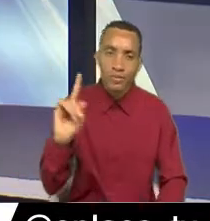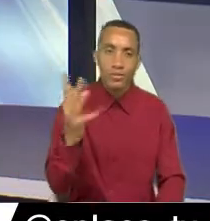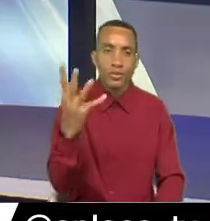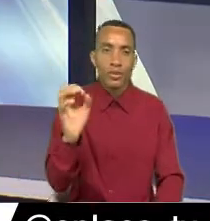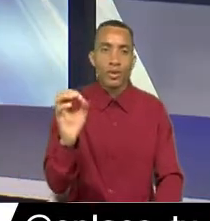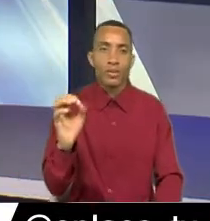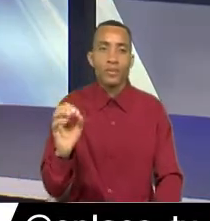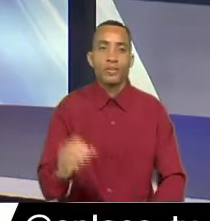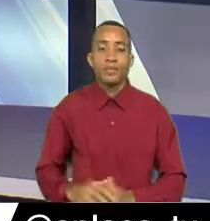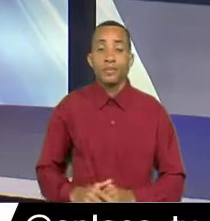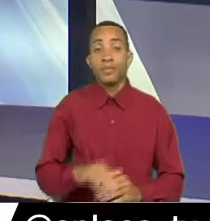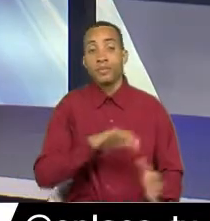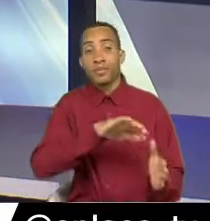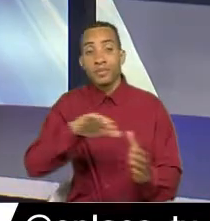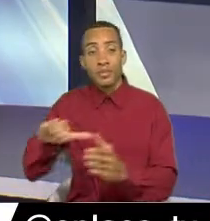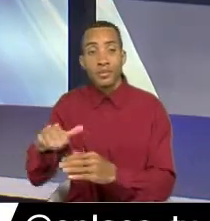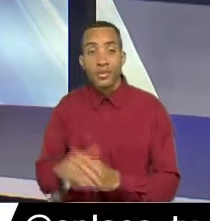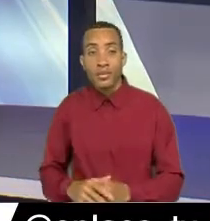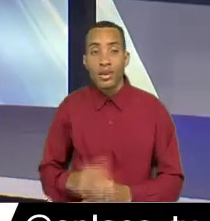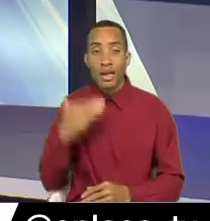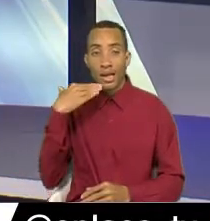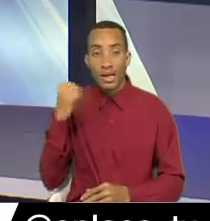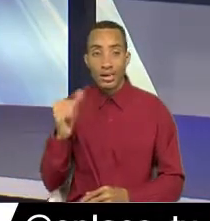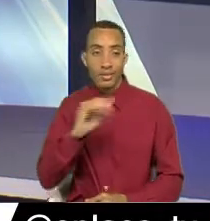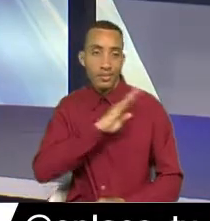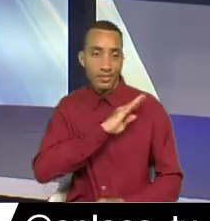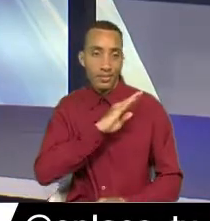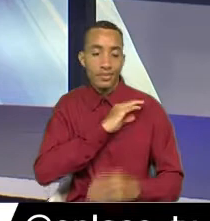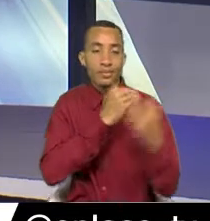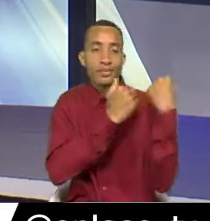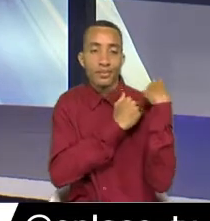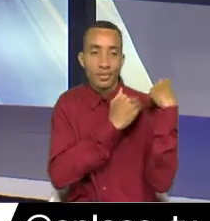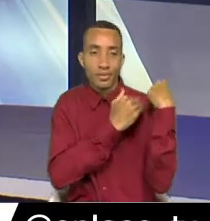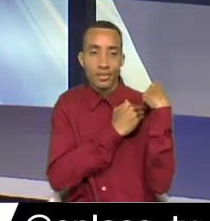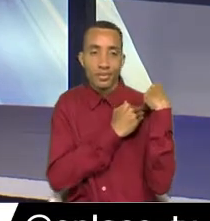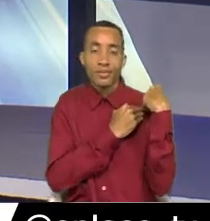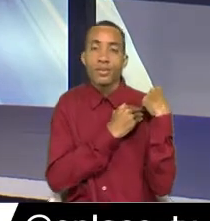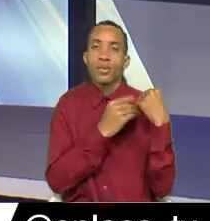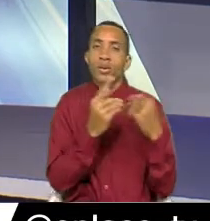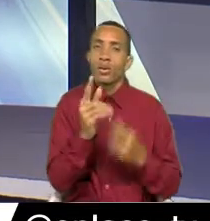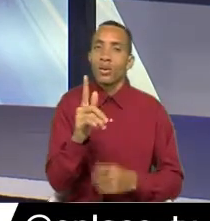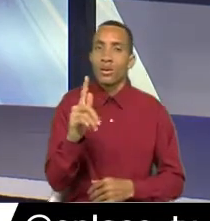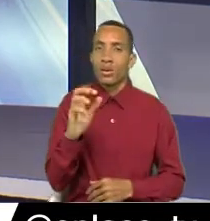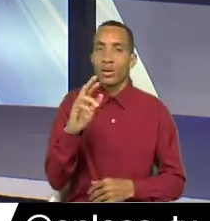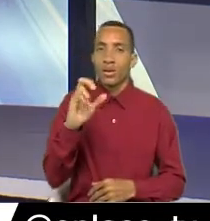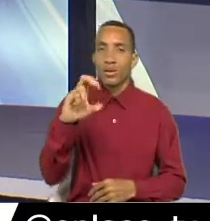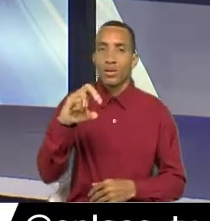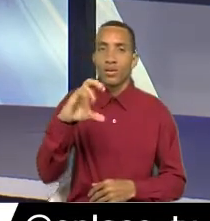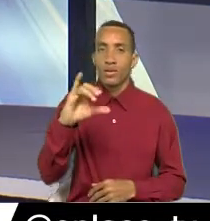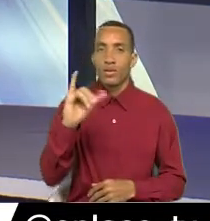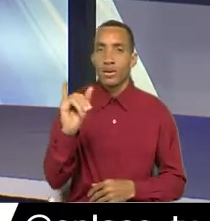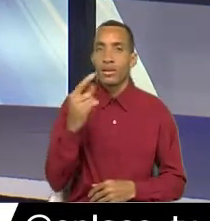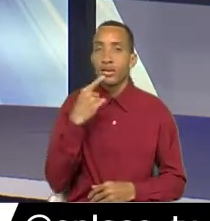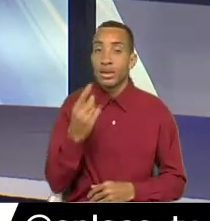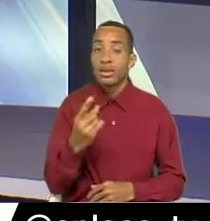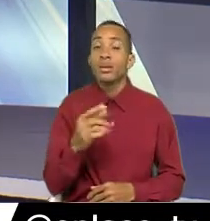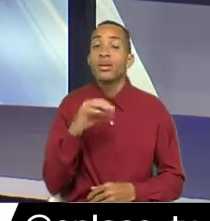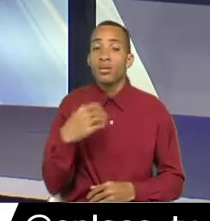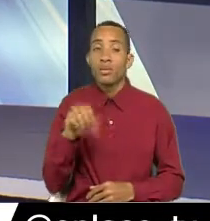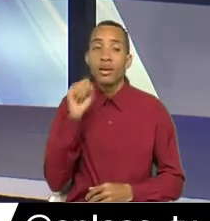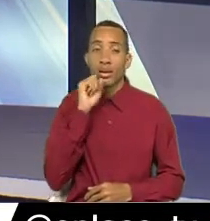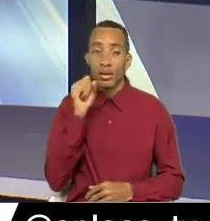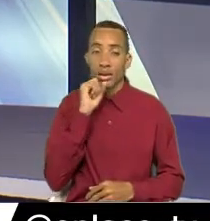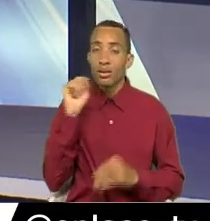Por su parte, la alcaldesa encargada del municipio, Francia Elena Álvarez, se refirió a la importancia de que Barranca Bermeja se convierta en epicentro de